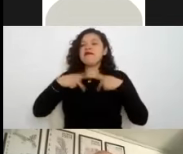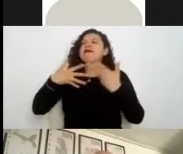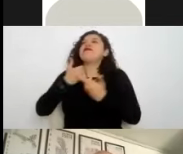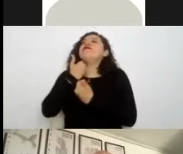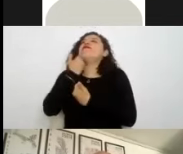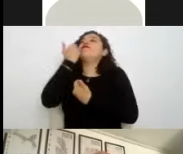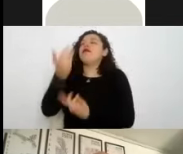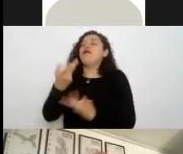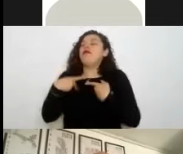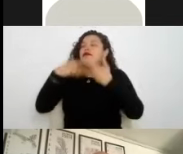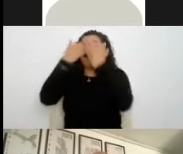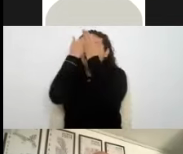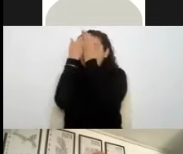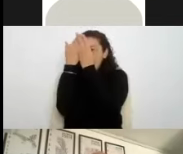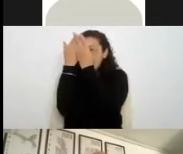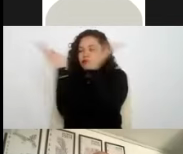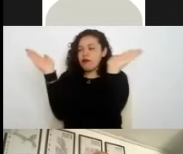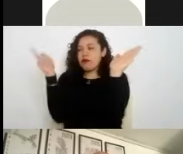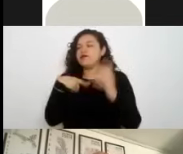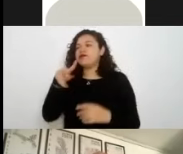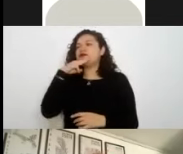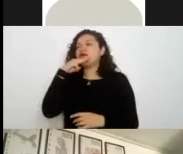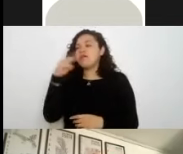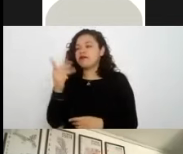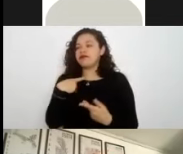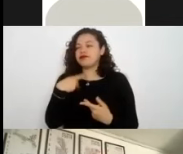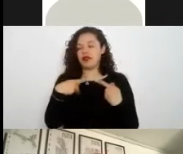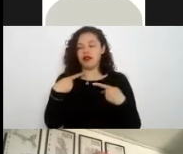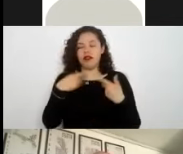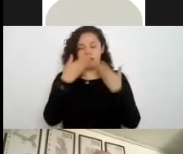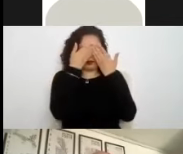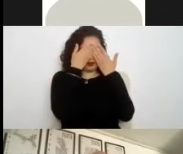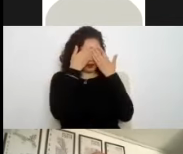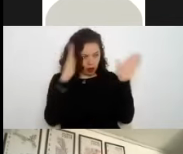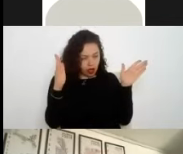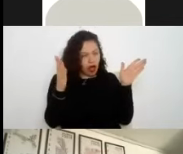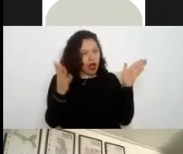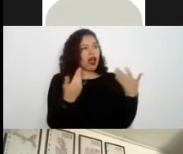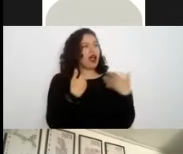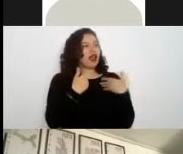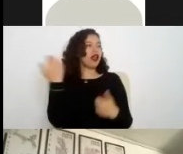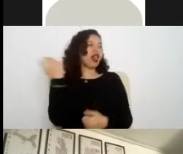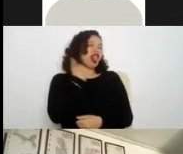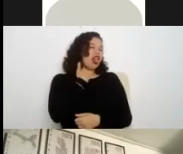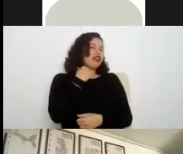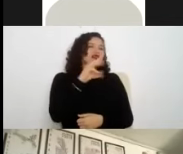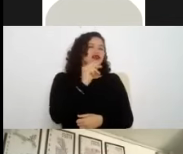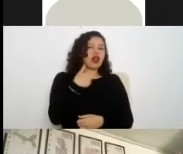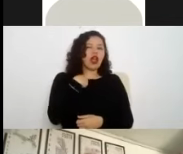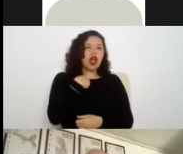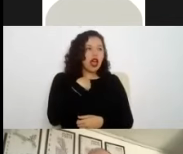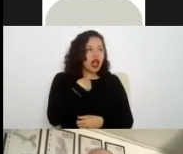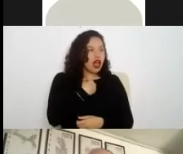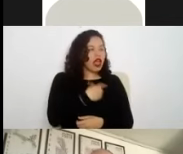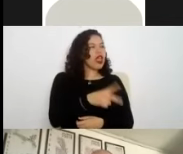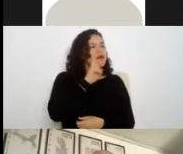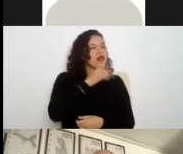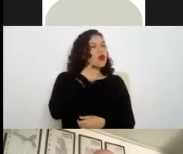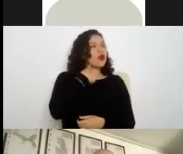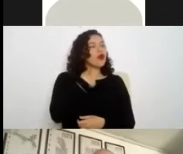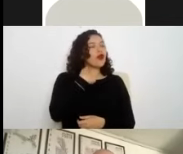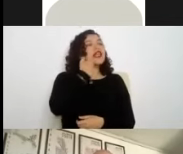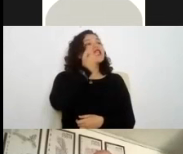inspiro con el mensaje, con todo lo que hago para que la gente no la tenga que convencer, sino que ellos ya mismos quieran pertenecer y ser parte